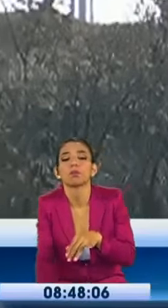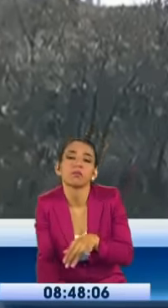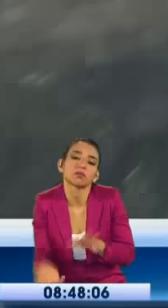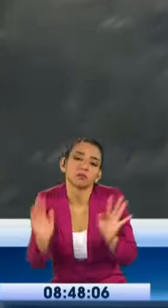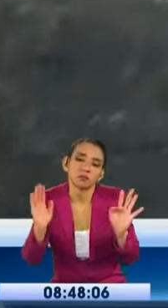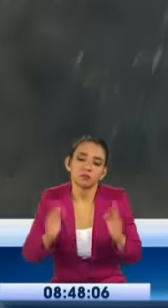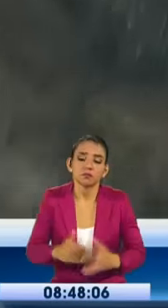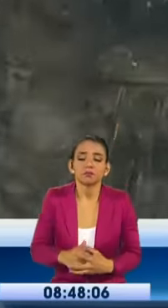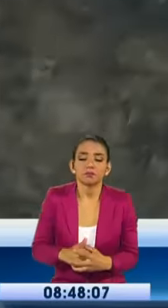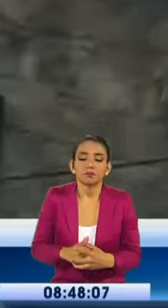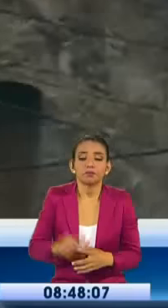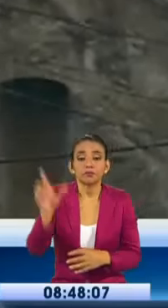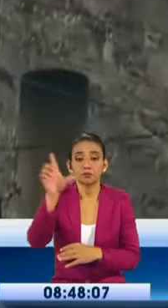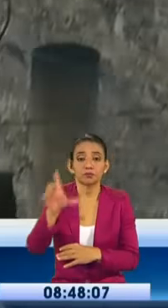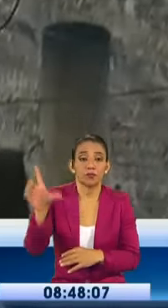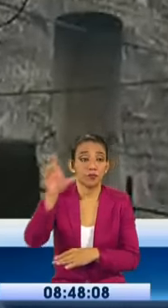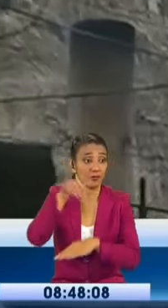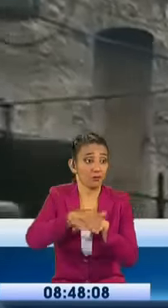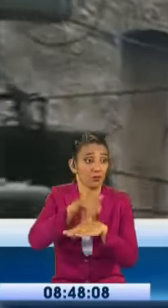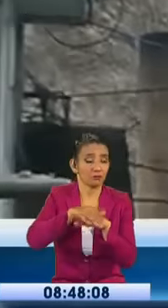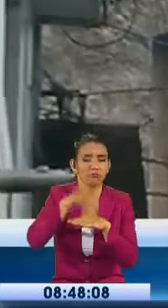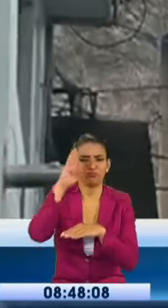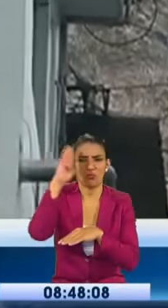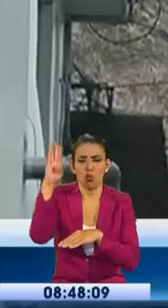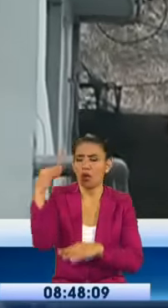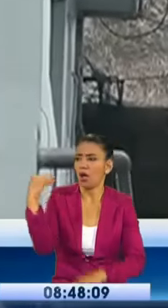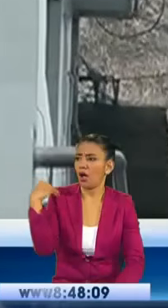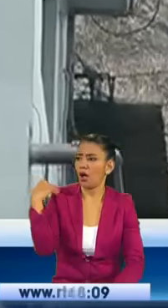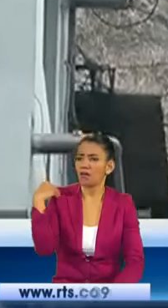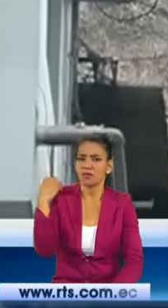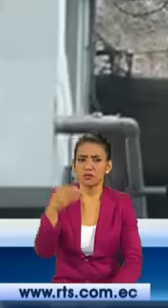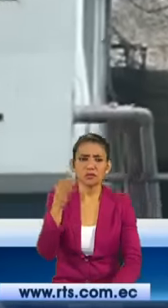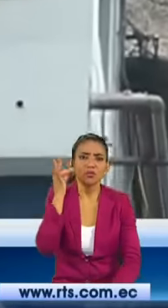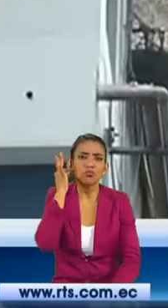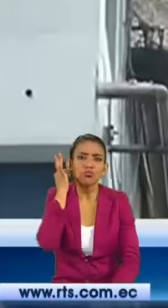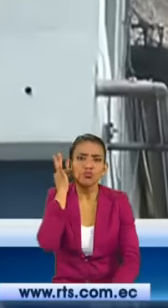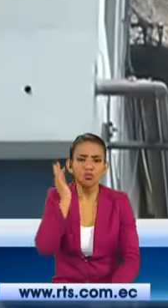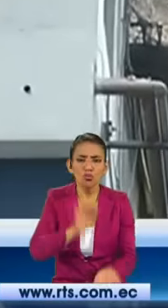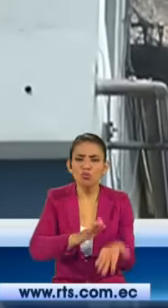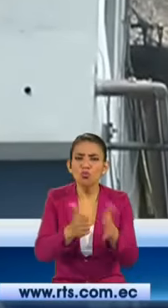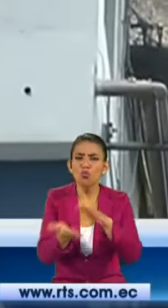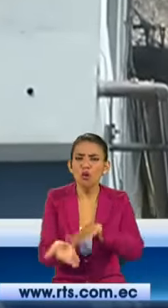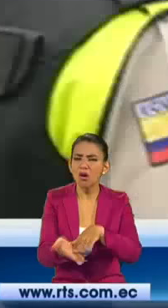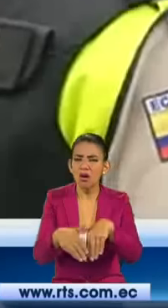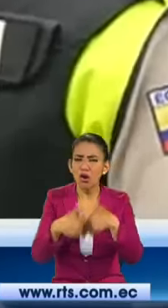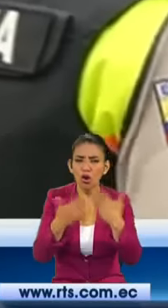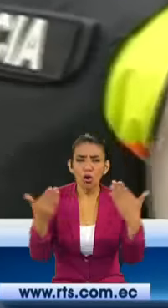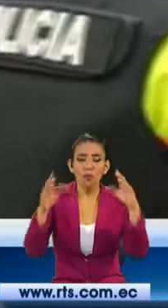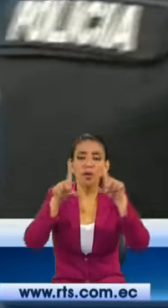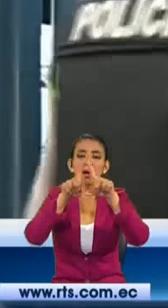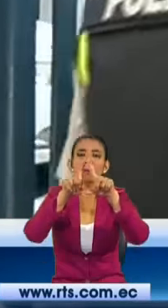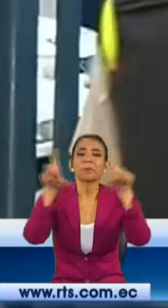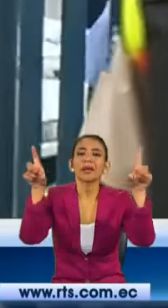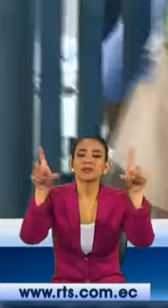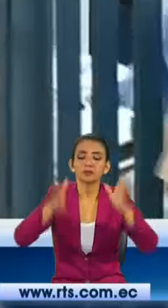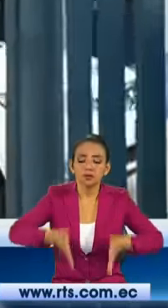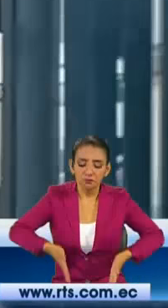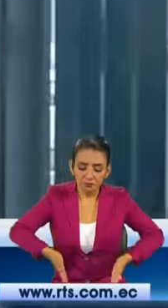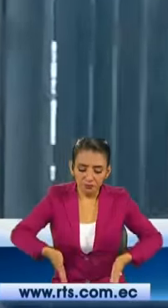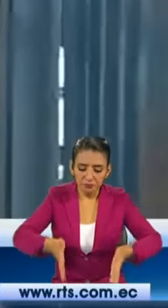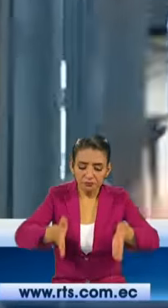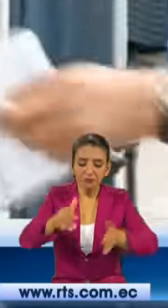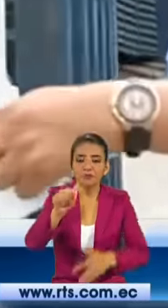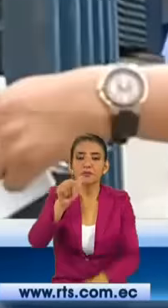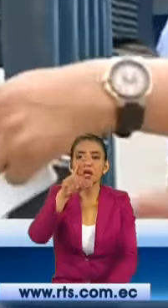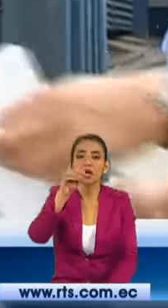La tarde de este lunes, la policía fue alertada sobre la presencia de un cadáver en la parte posterior de una empresa ubicada en la avenida Carlos